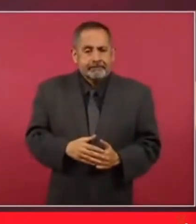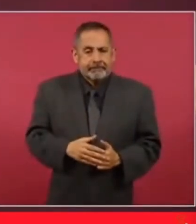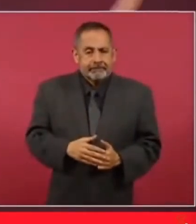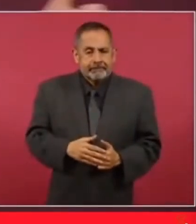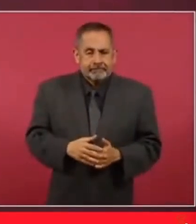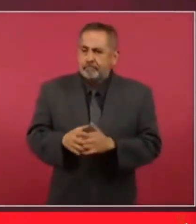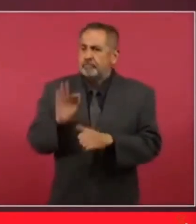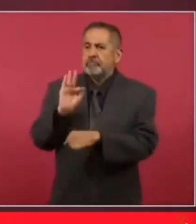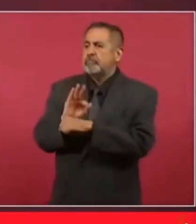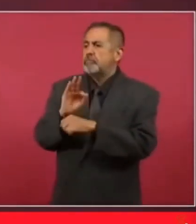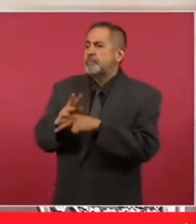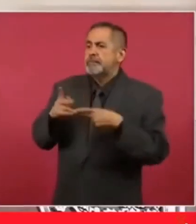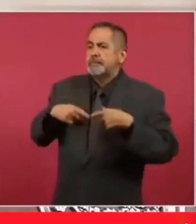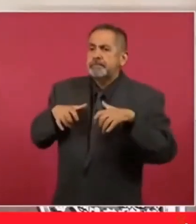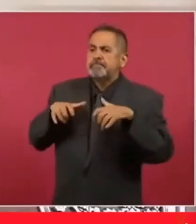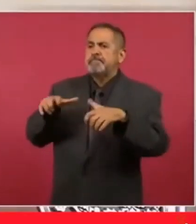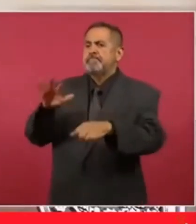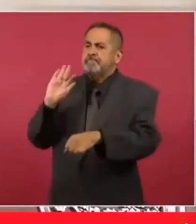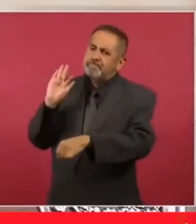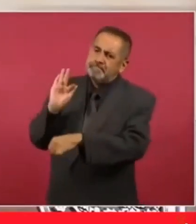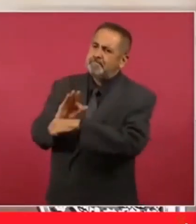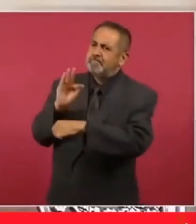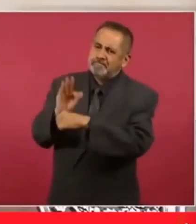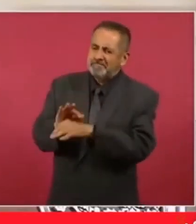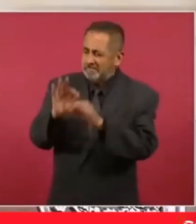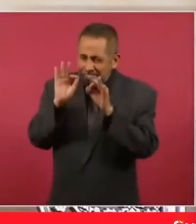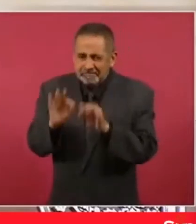que defiendan al pueblo.